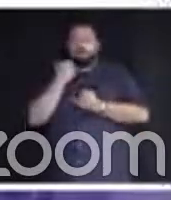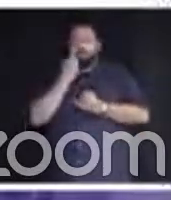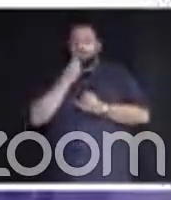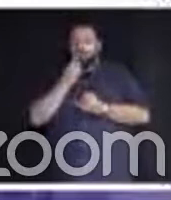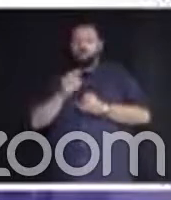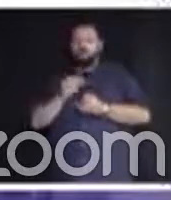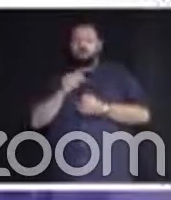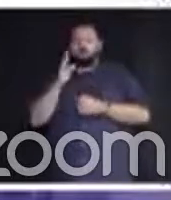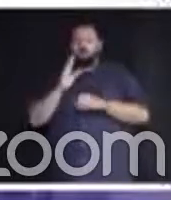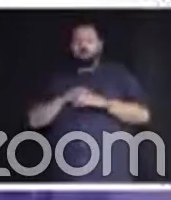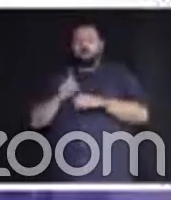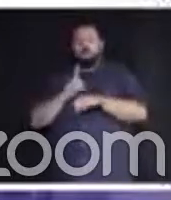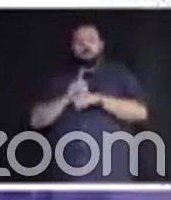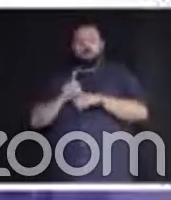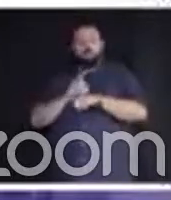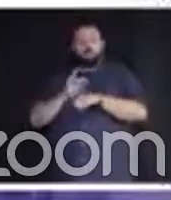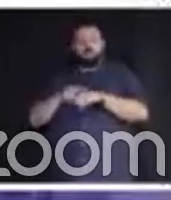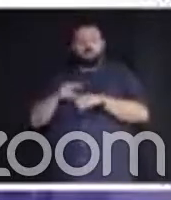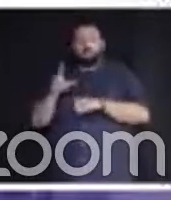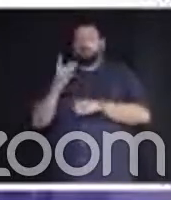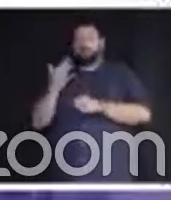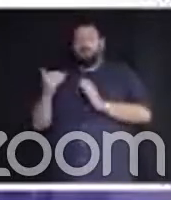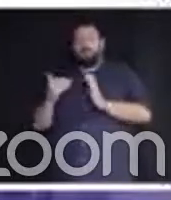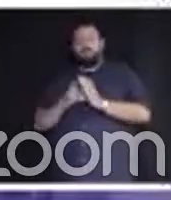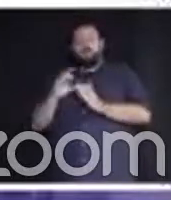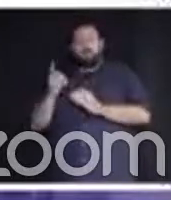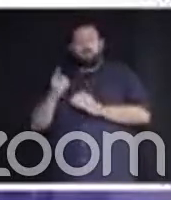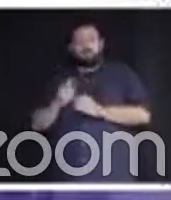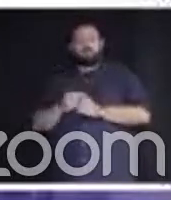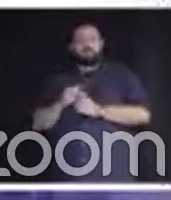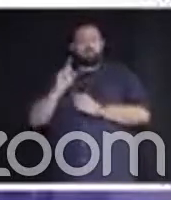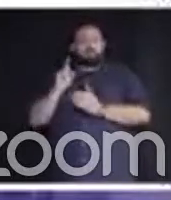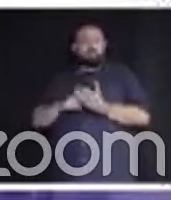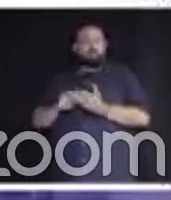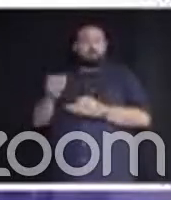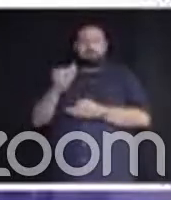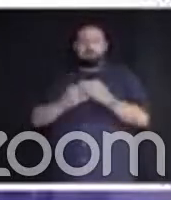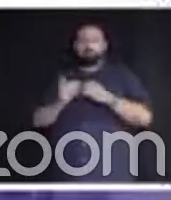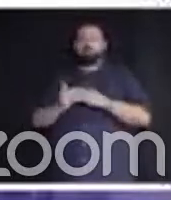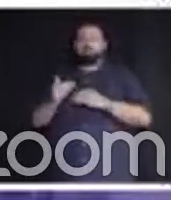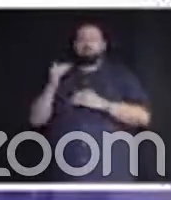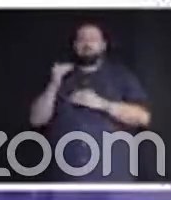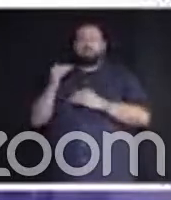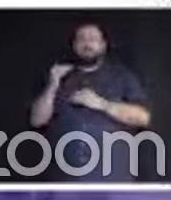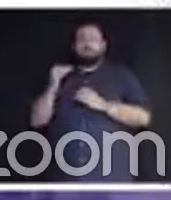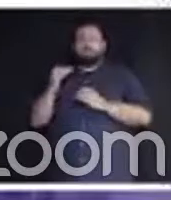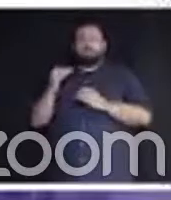les querían mal unos $3,000 más, $1,000 más? extras